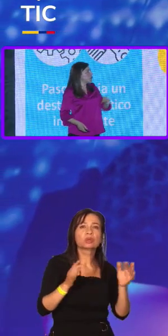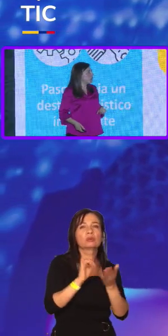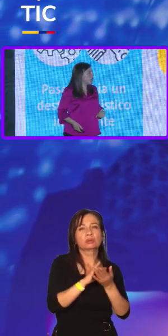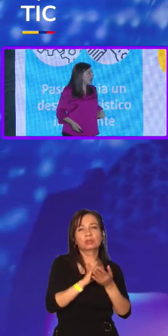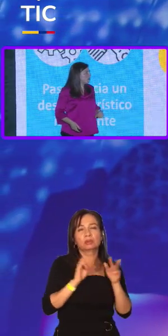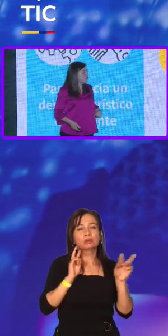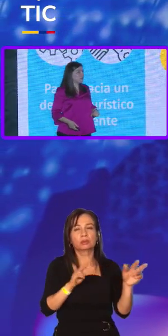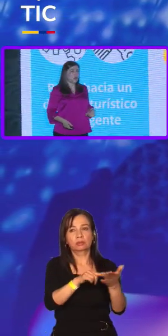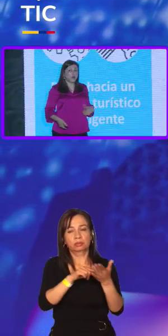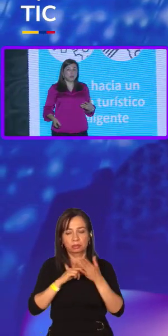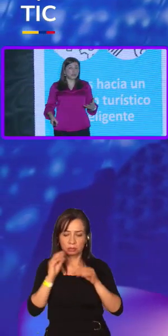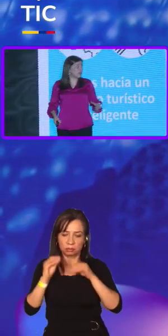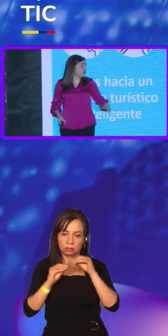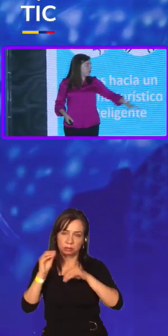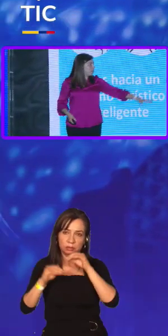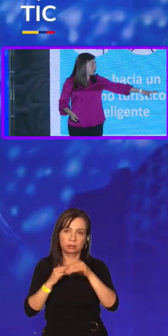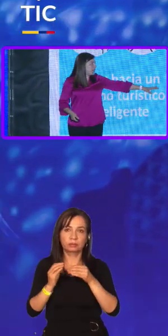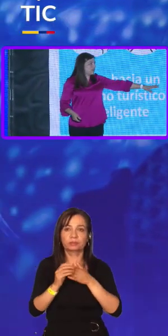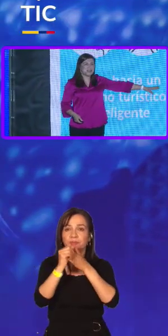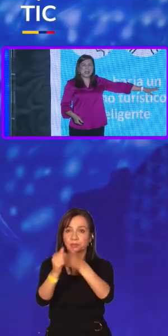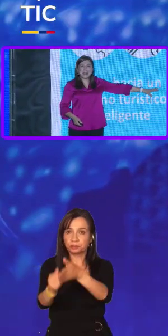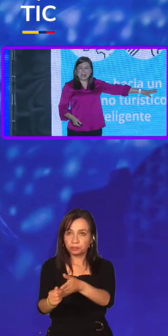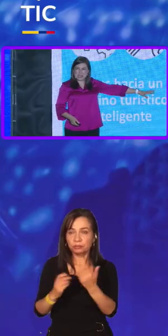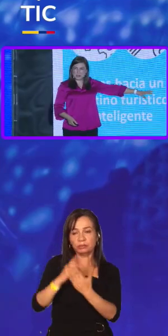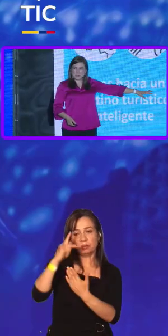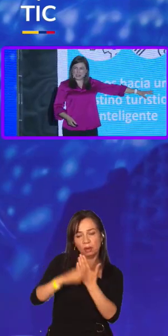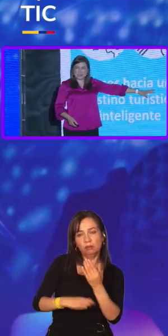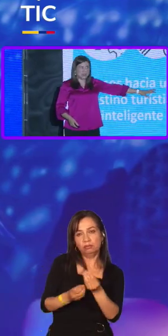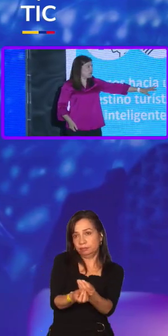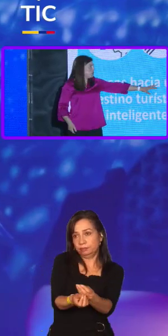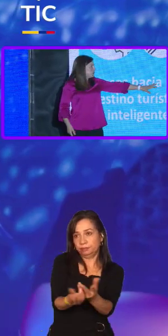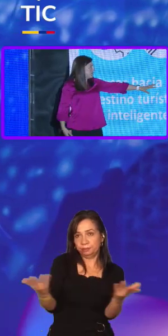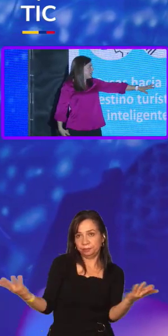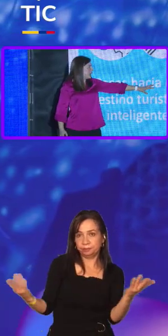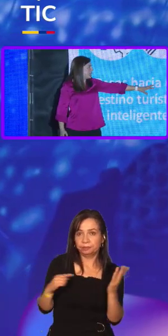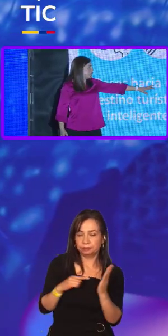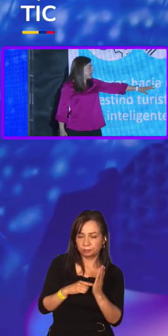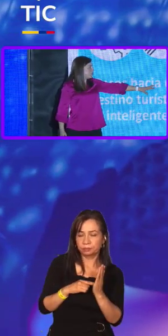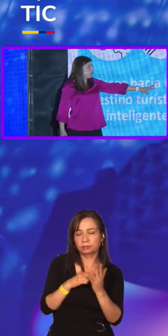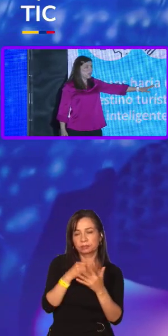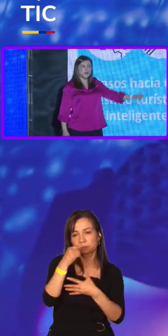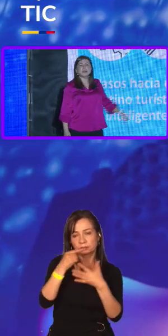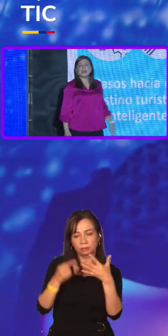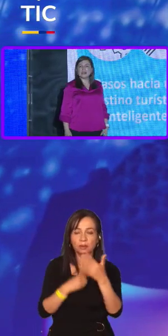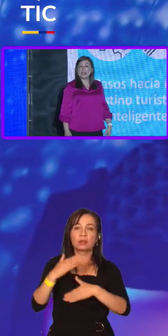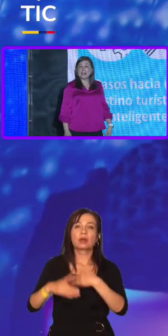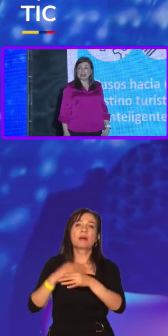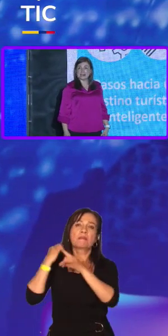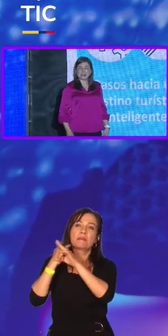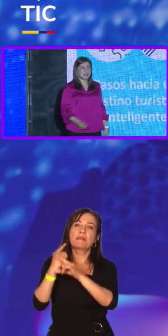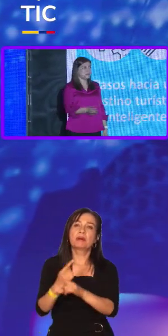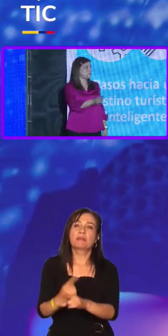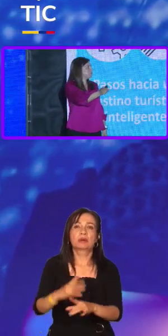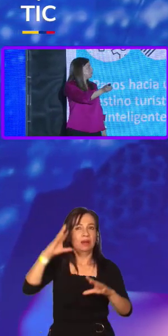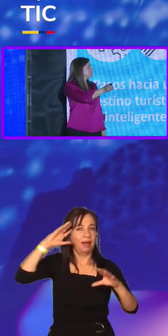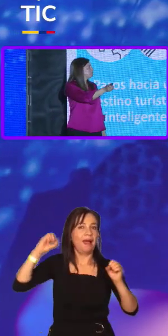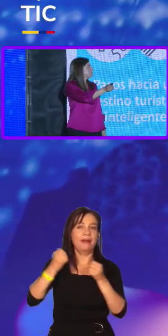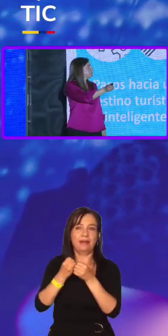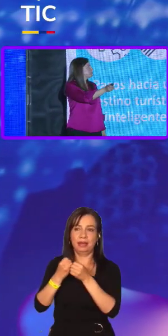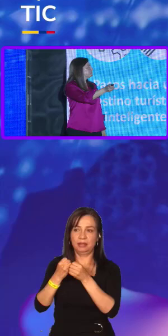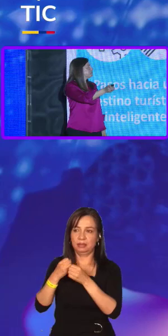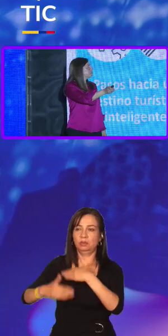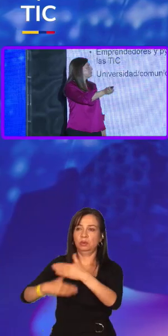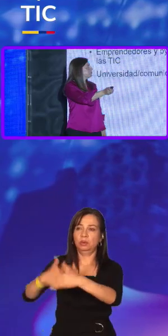posibilidades. Creamos una hoja de ruta con un portafolio de proyectos que después nos llevan a su ejecución por medio de